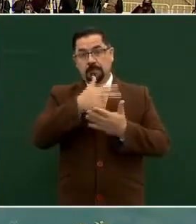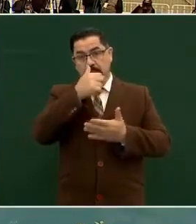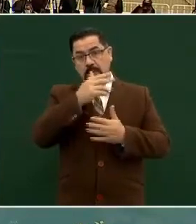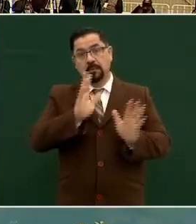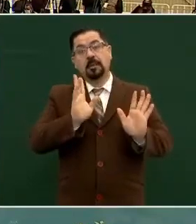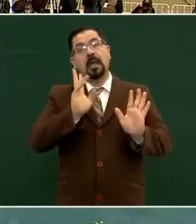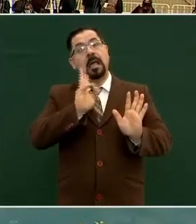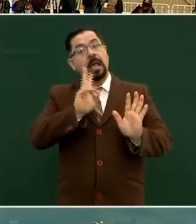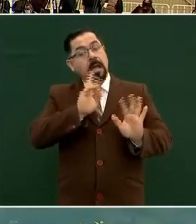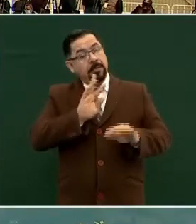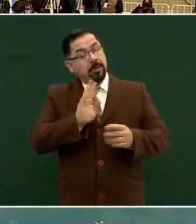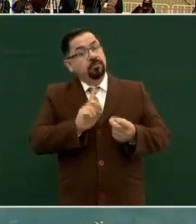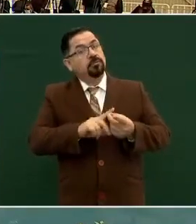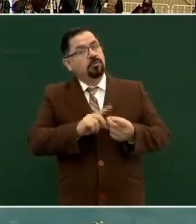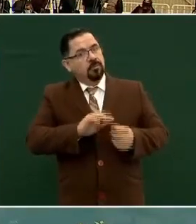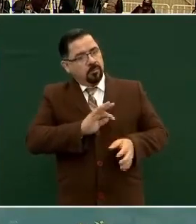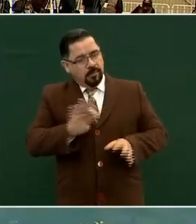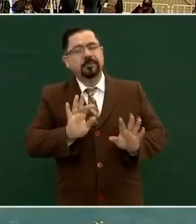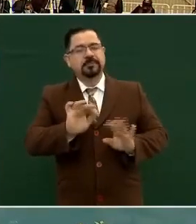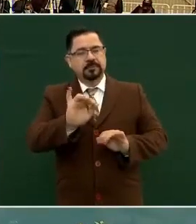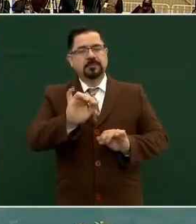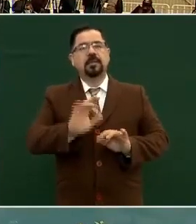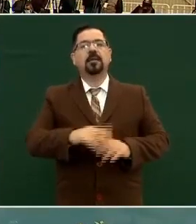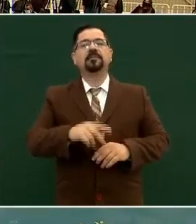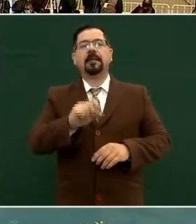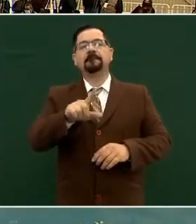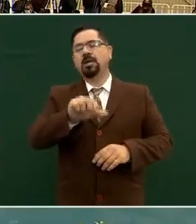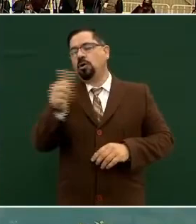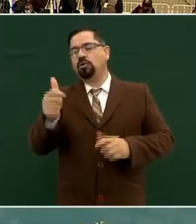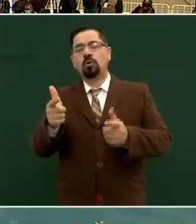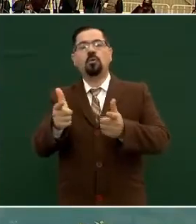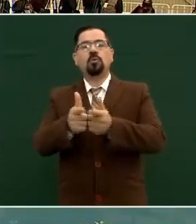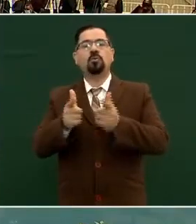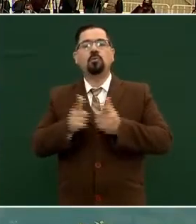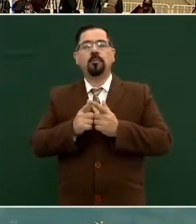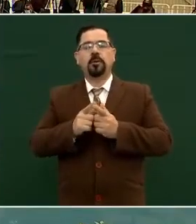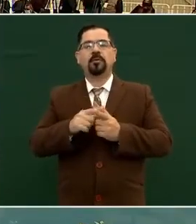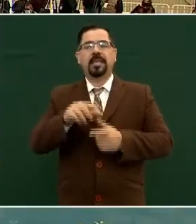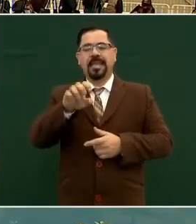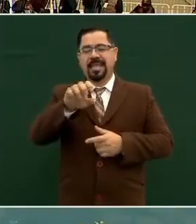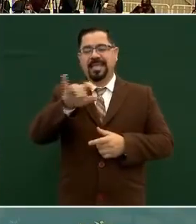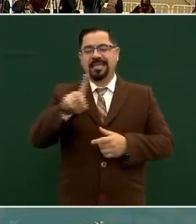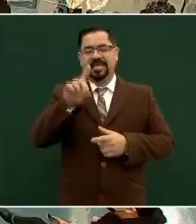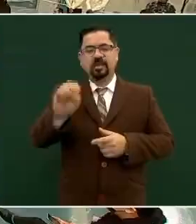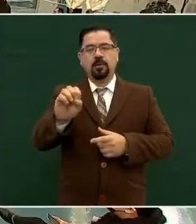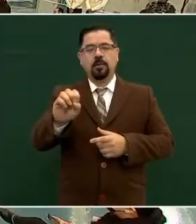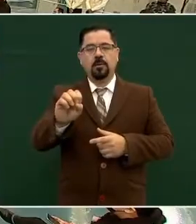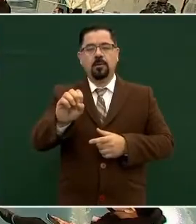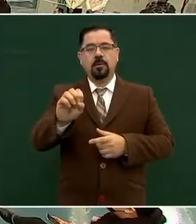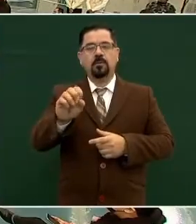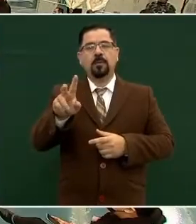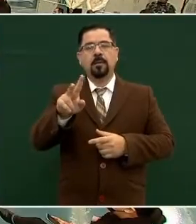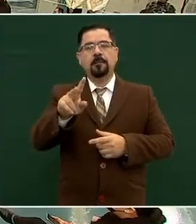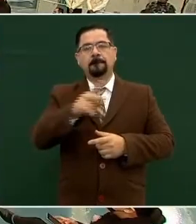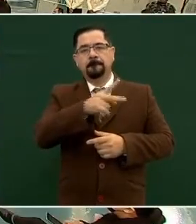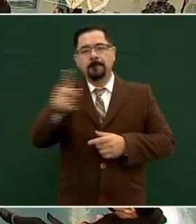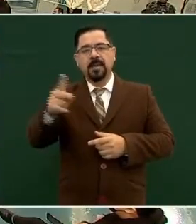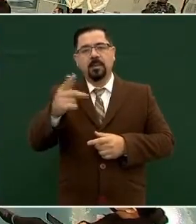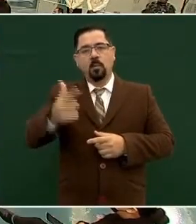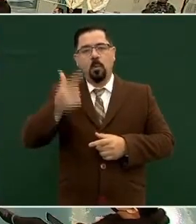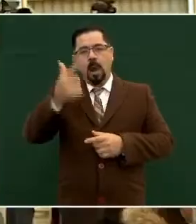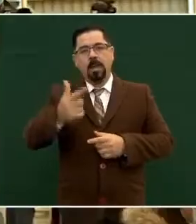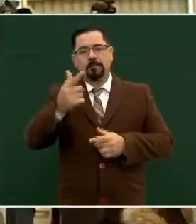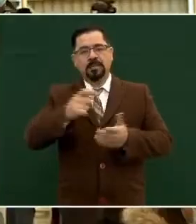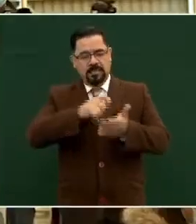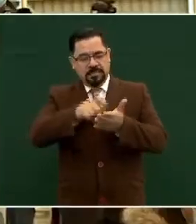podamos. Claro, claro que sí. Olvidaba, los ejidatarios del Valle de Guaymas, los del río Mata, le mandan un escrito de agradecimiento que, si me